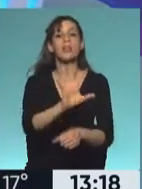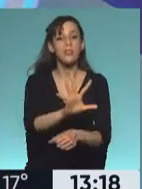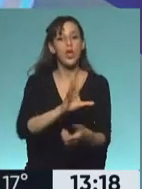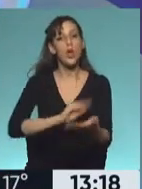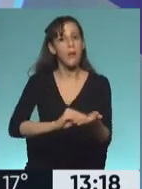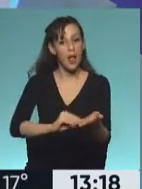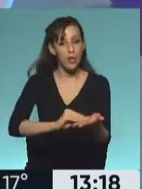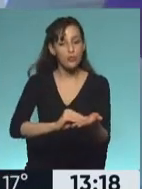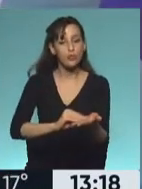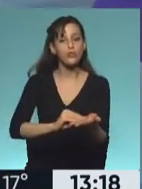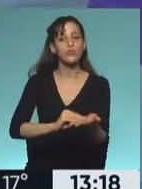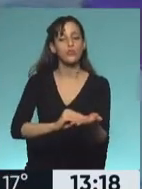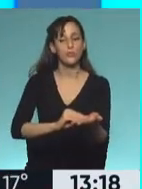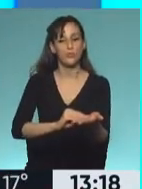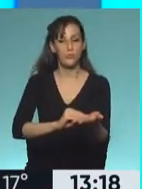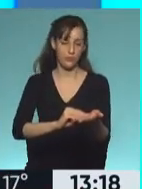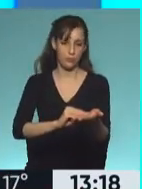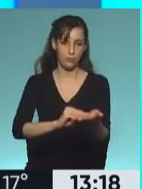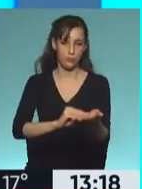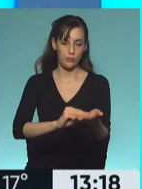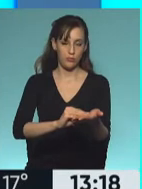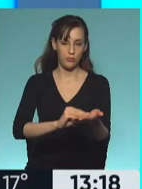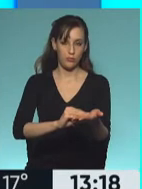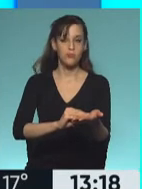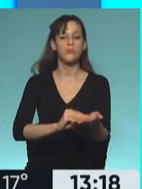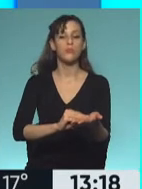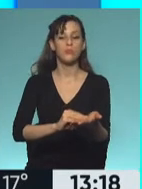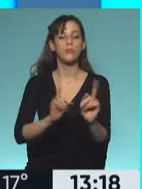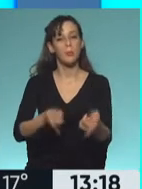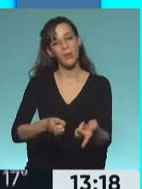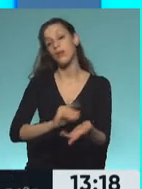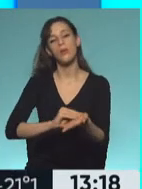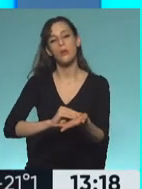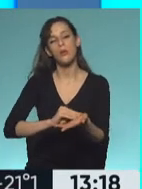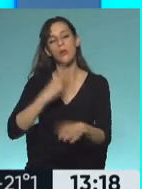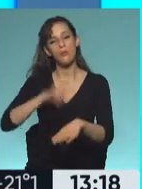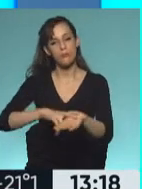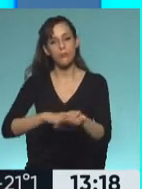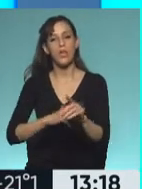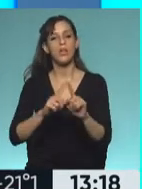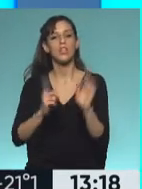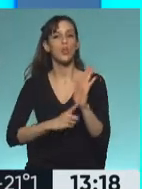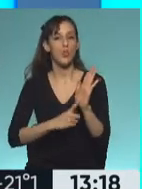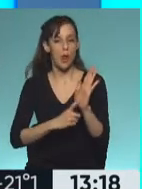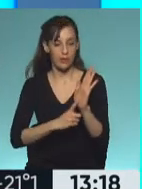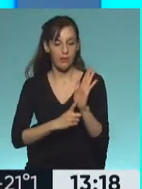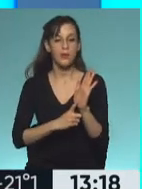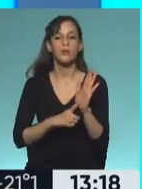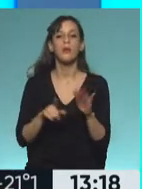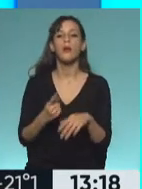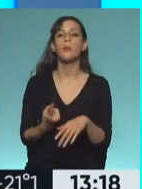cobran los empleados sino también el autónomo como la tribu tita titular esto también se incorporó por primera vez que el